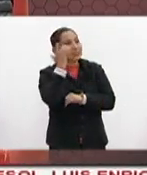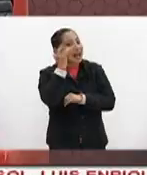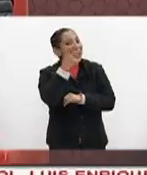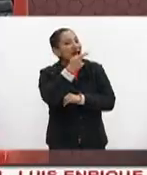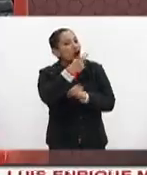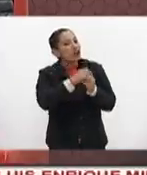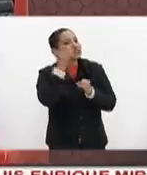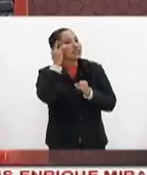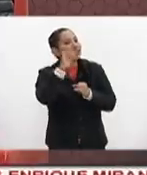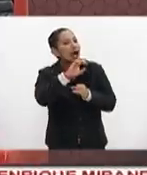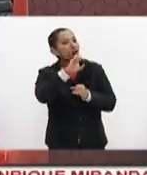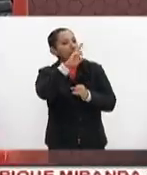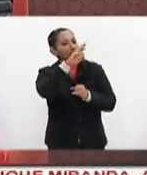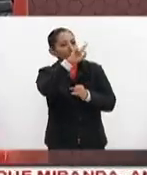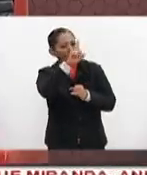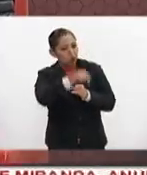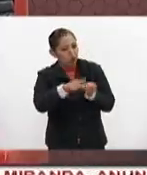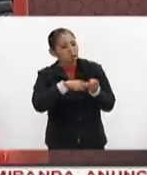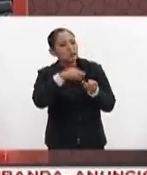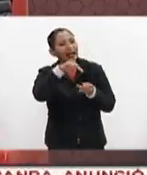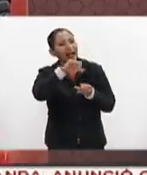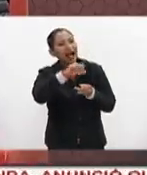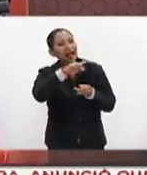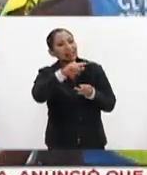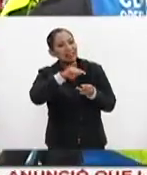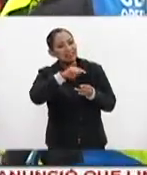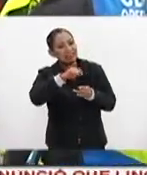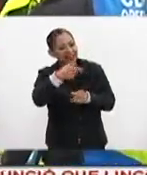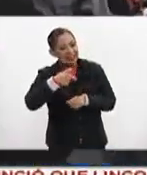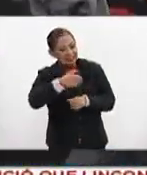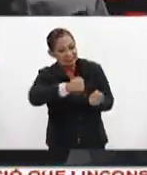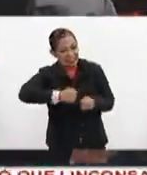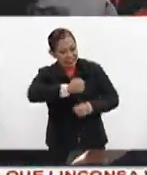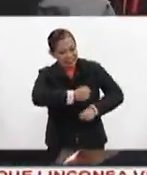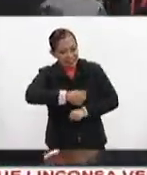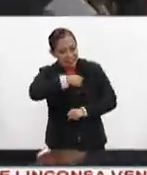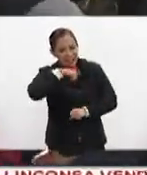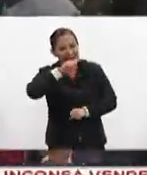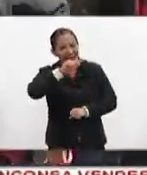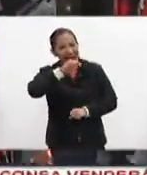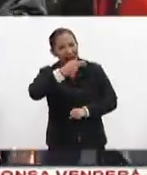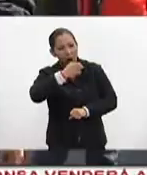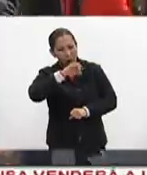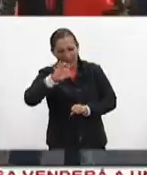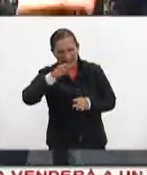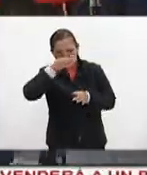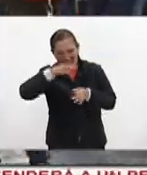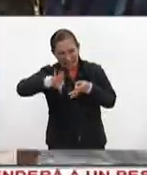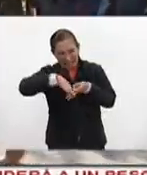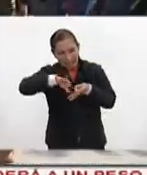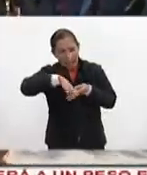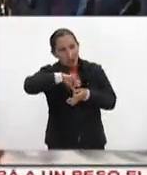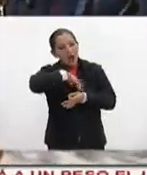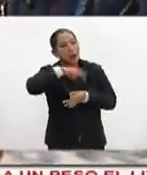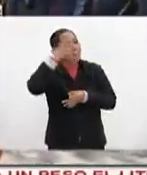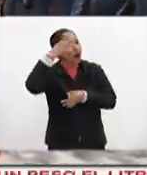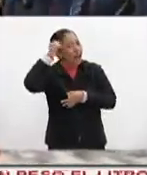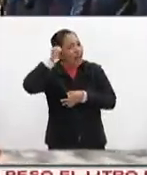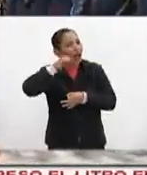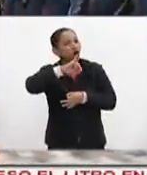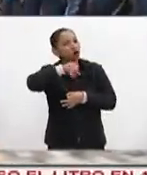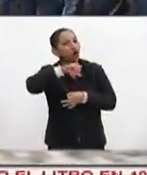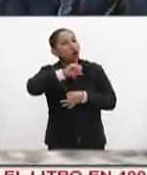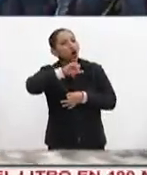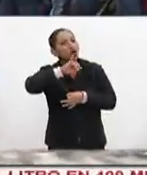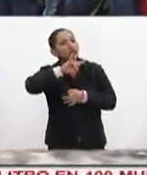en Santa Cruz, en Nativitas, en Tláhuac, que está juntito, en Morelos, Jojutla,